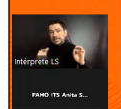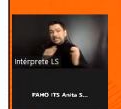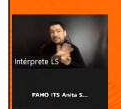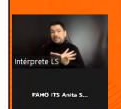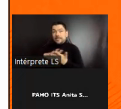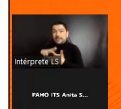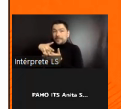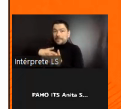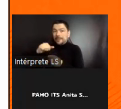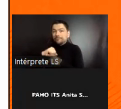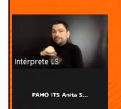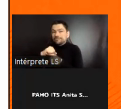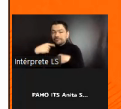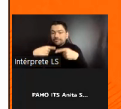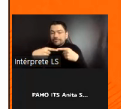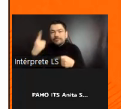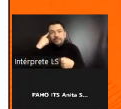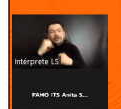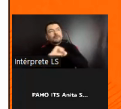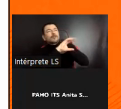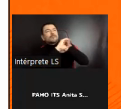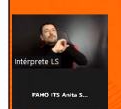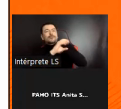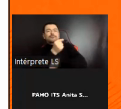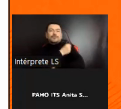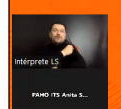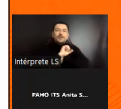promoción de vacunación es algo informado por